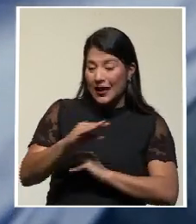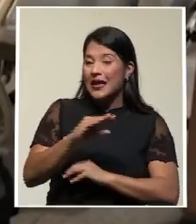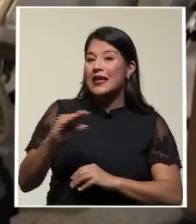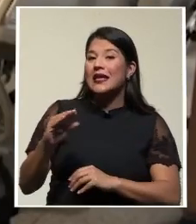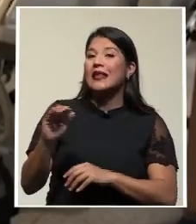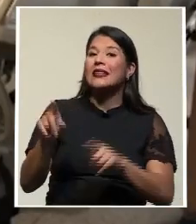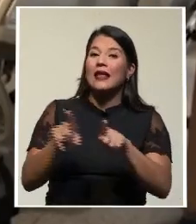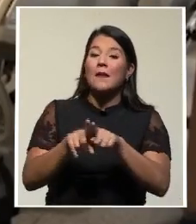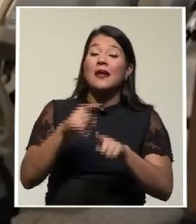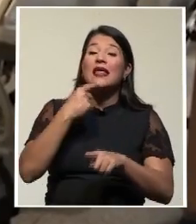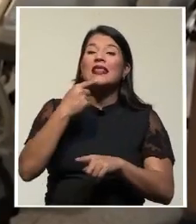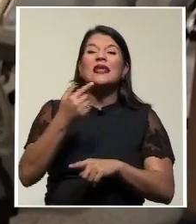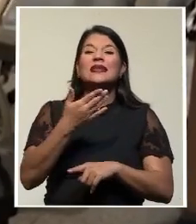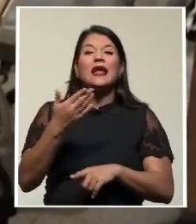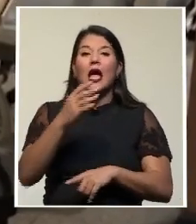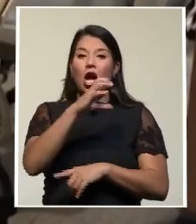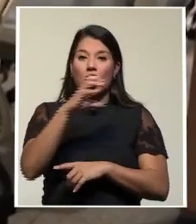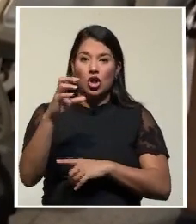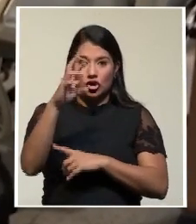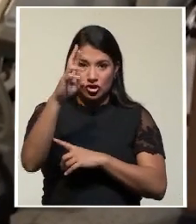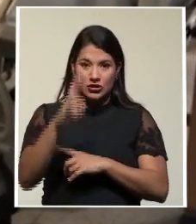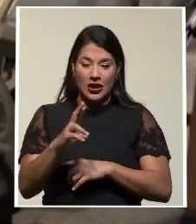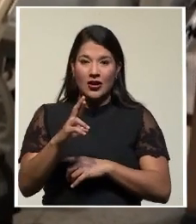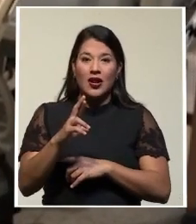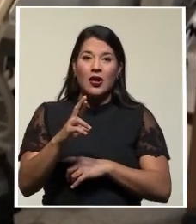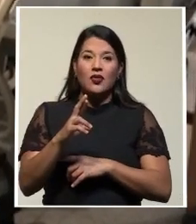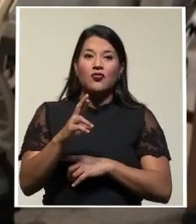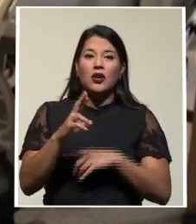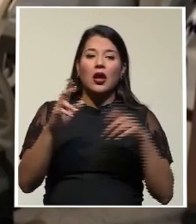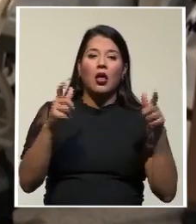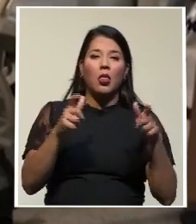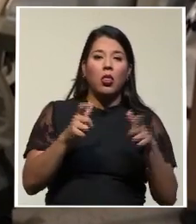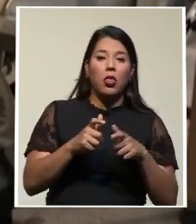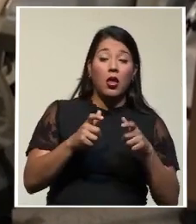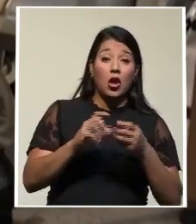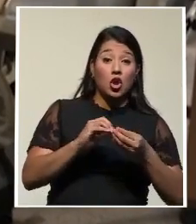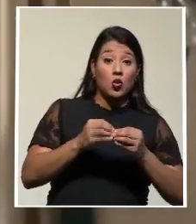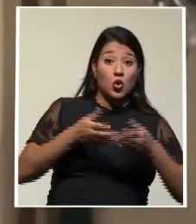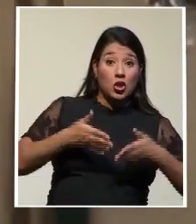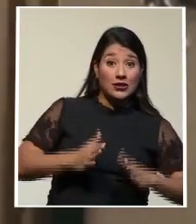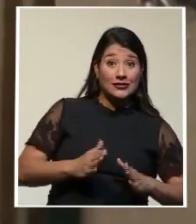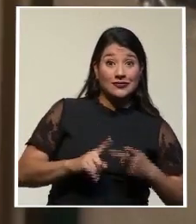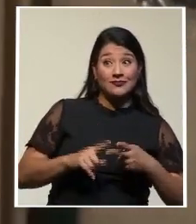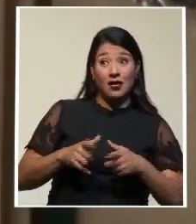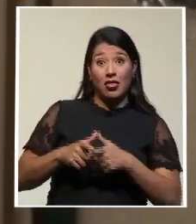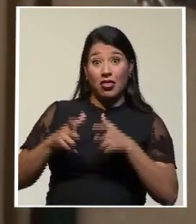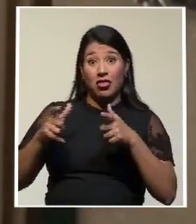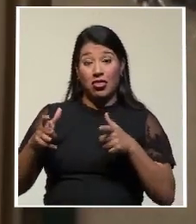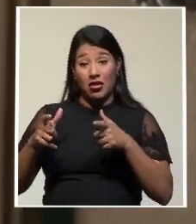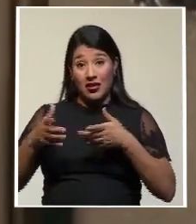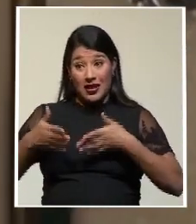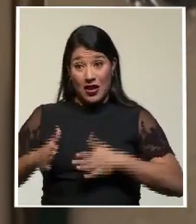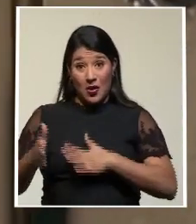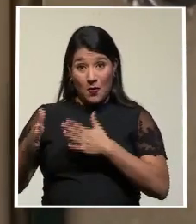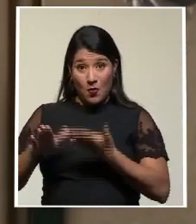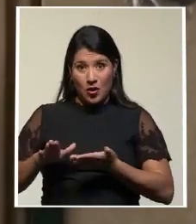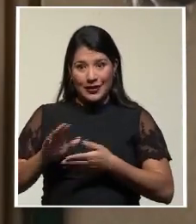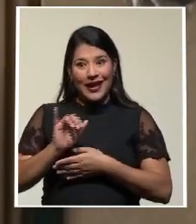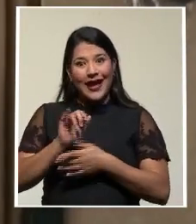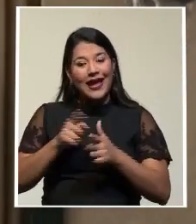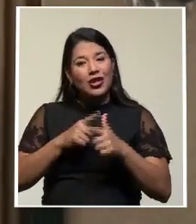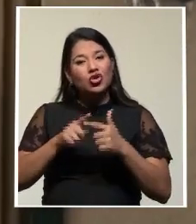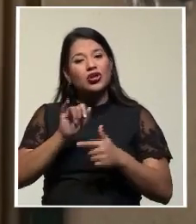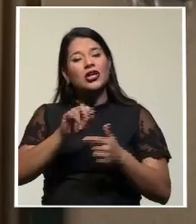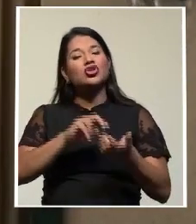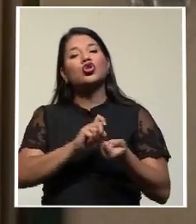que Costa Rica ha tenido una disminución en los nacimientos y un aumento en los fallecimientos, lo que también cambiará la hoja demográfica de